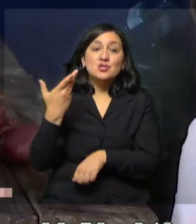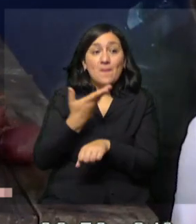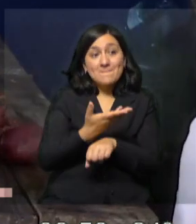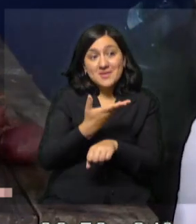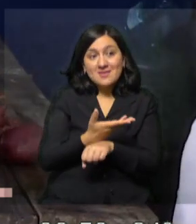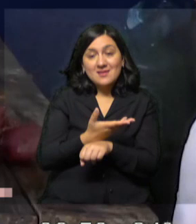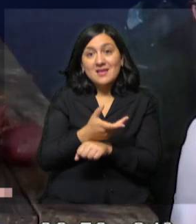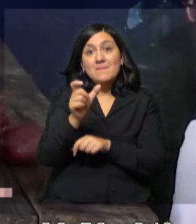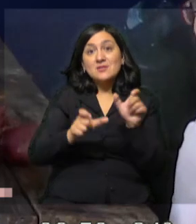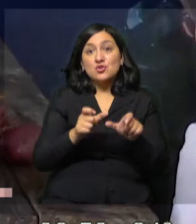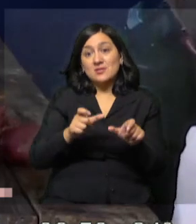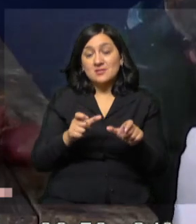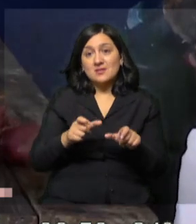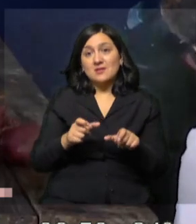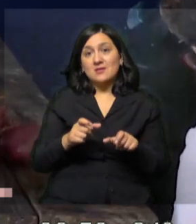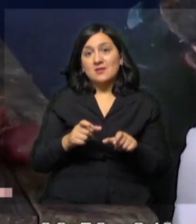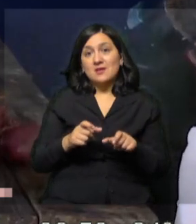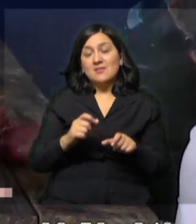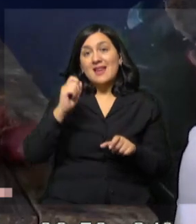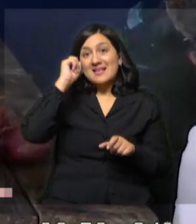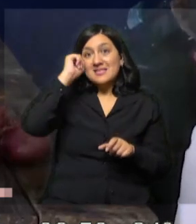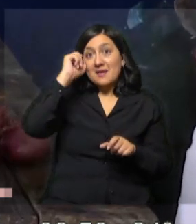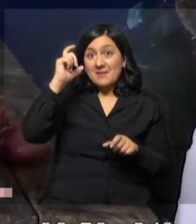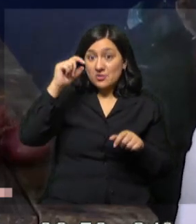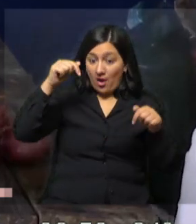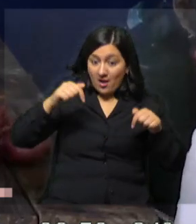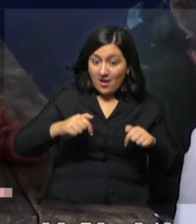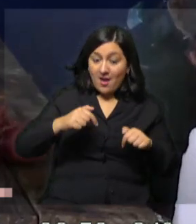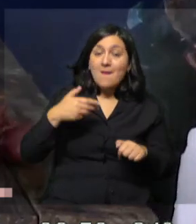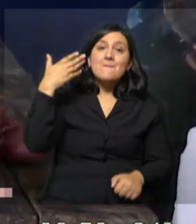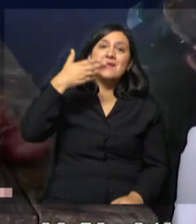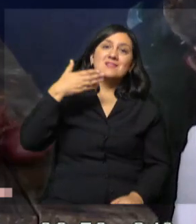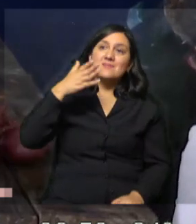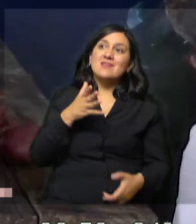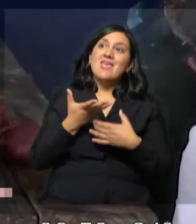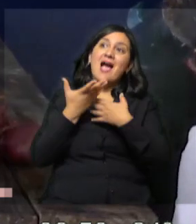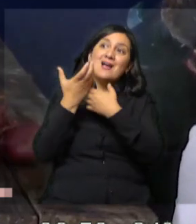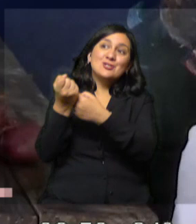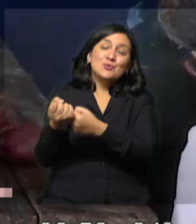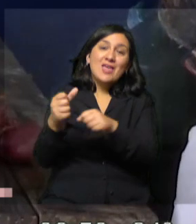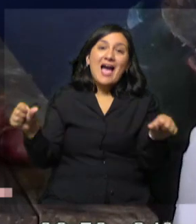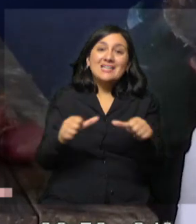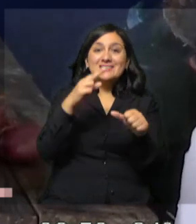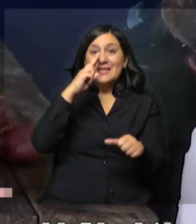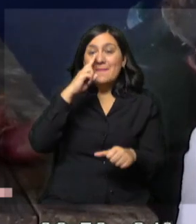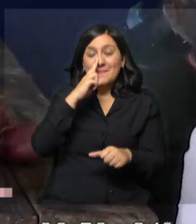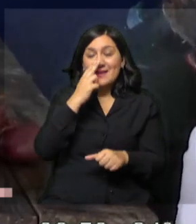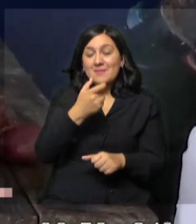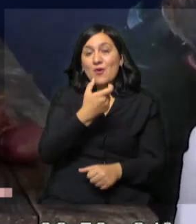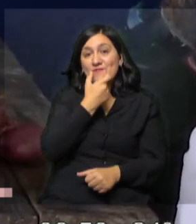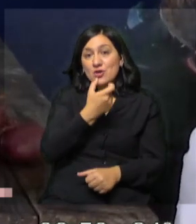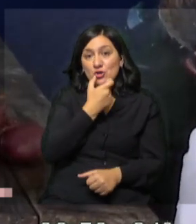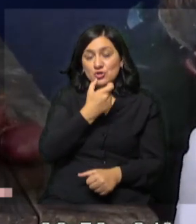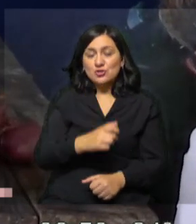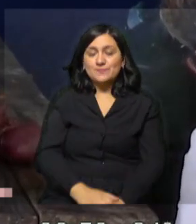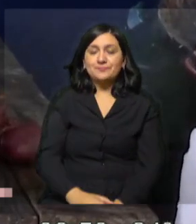que gente nuestra, de la que se capacitó acá, participe y vaya a ayudar a elaborar el pan y los bizcochos que se